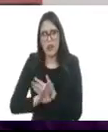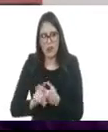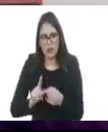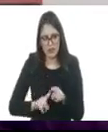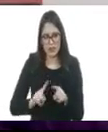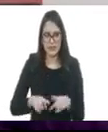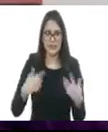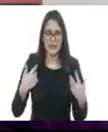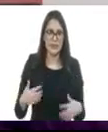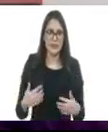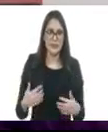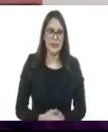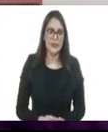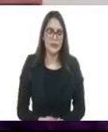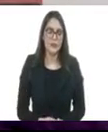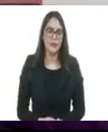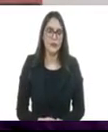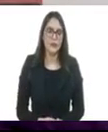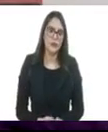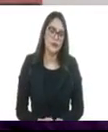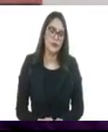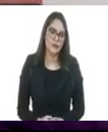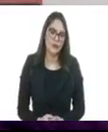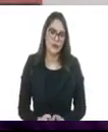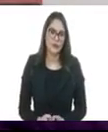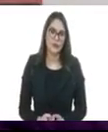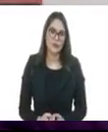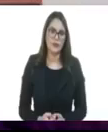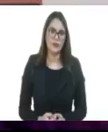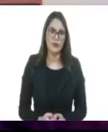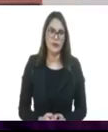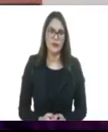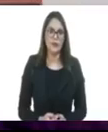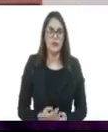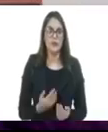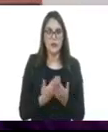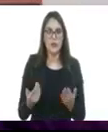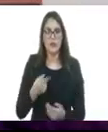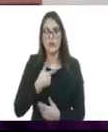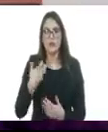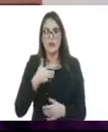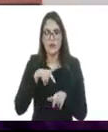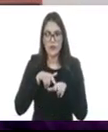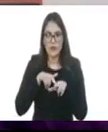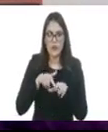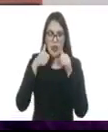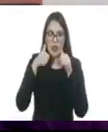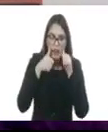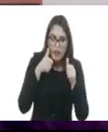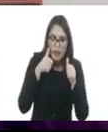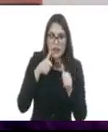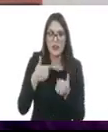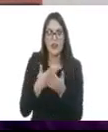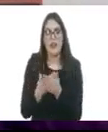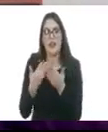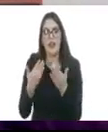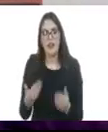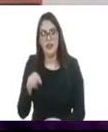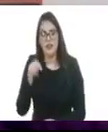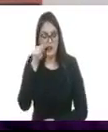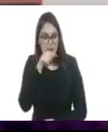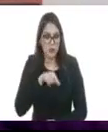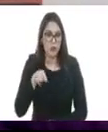este caso, al darle seguimiento al frente, al Frente